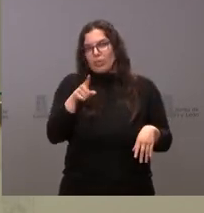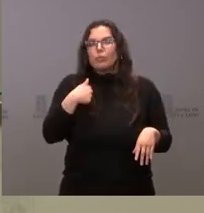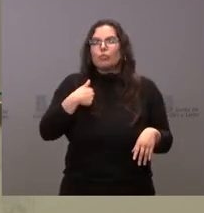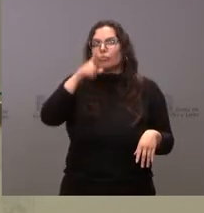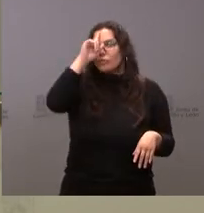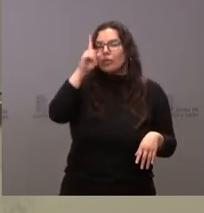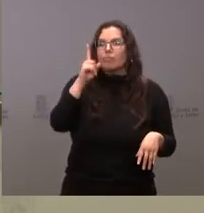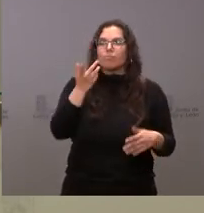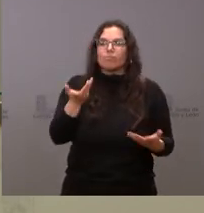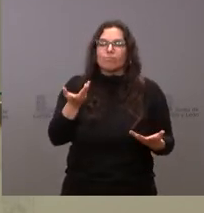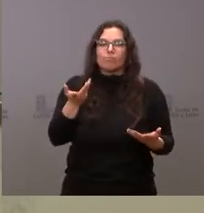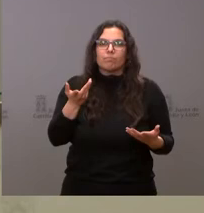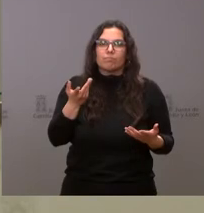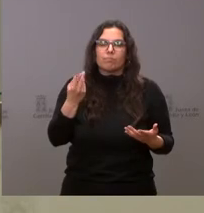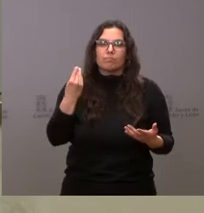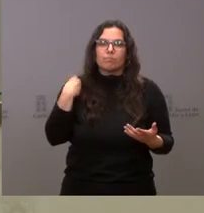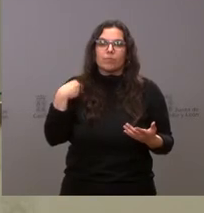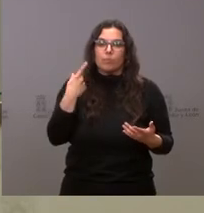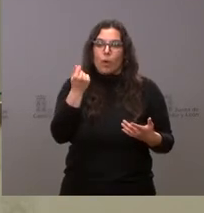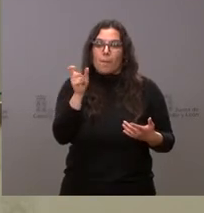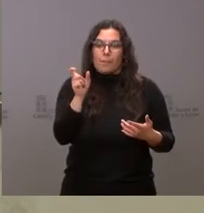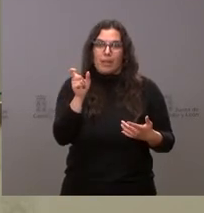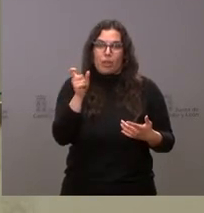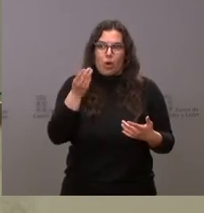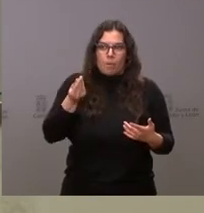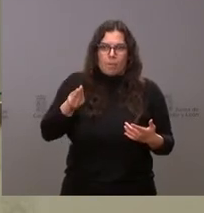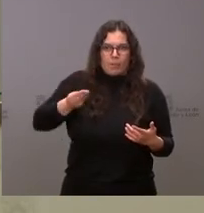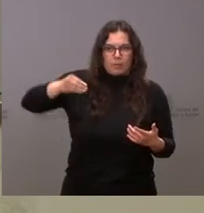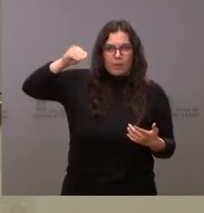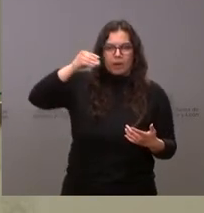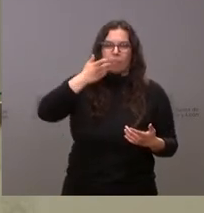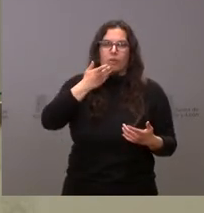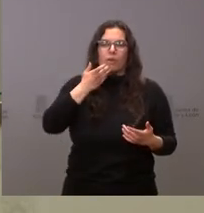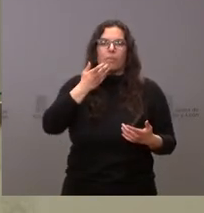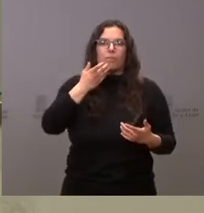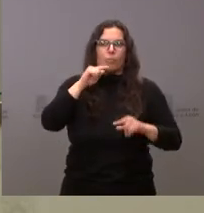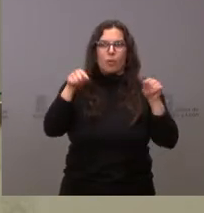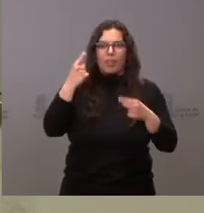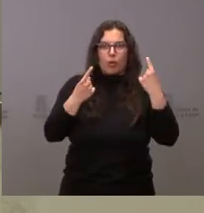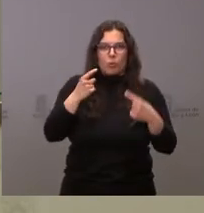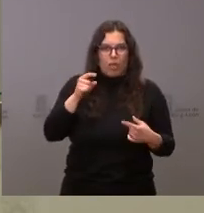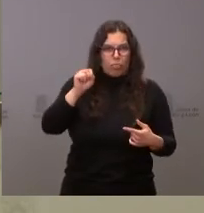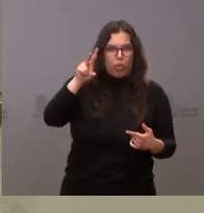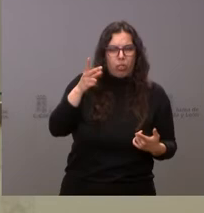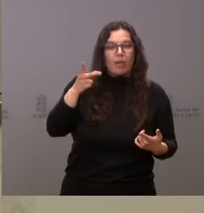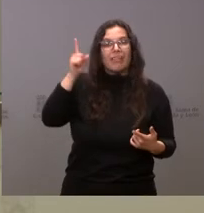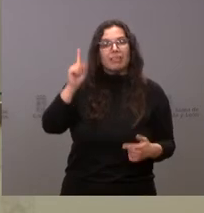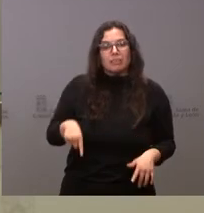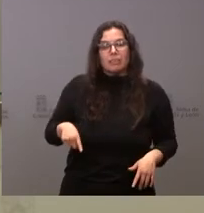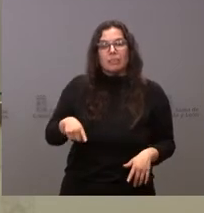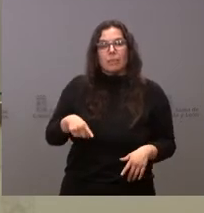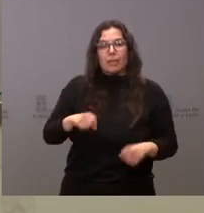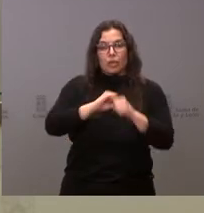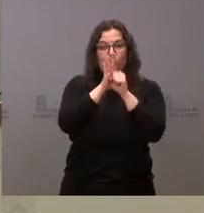analizado esa altísima inflación de dos dígitos en provincias como león un 12 y luego también el repunte que está viendo los casos de